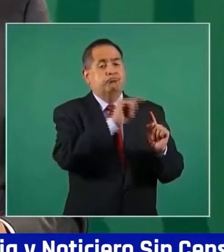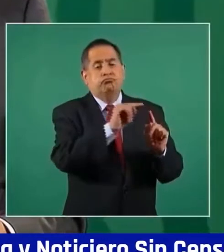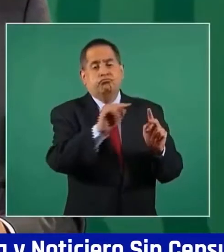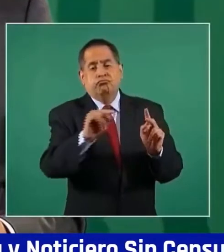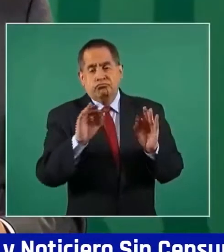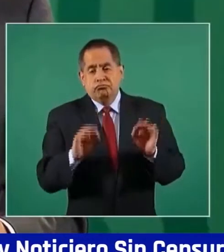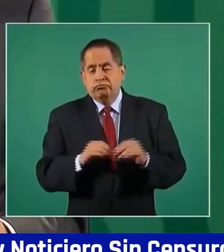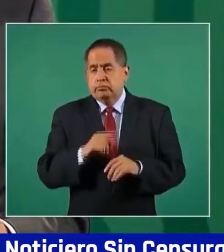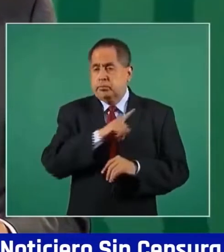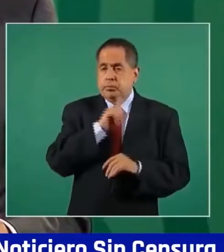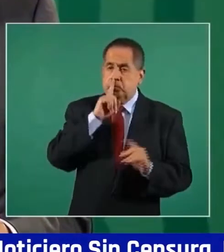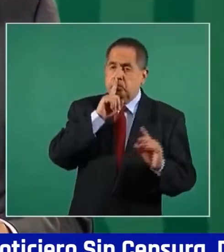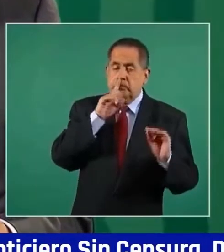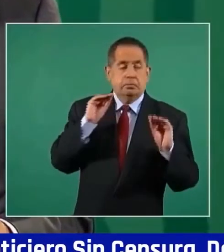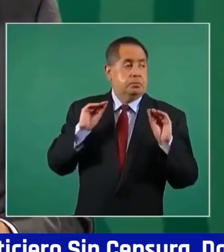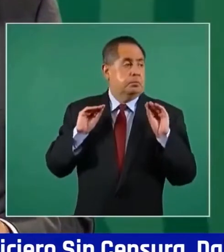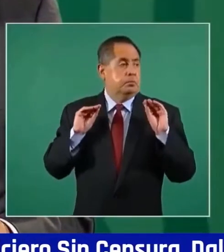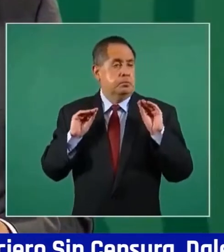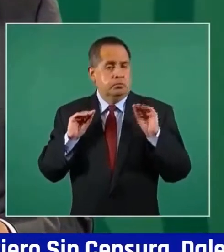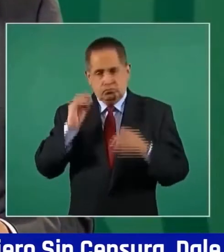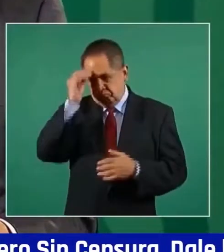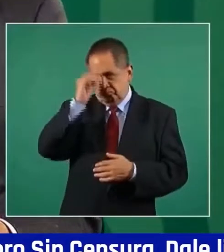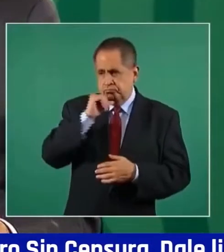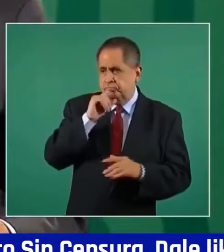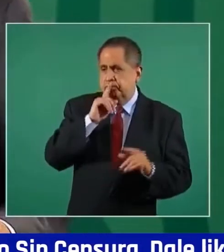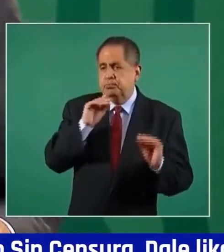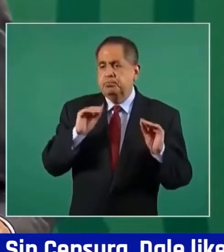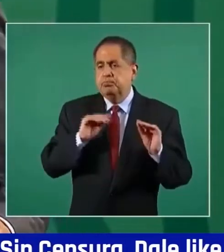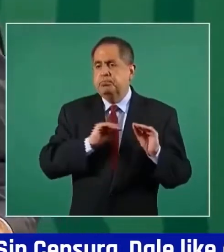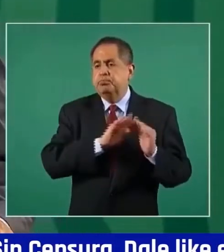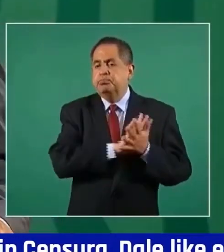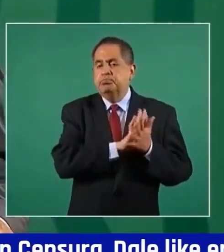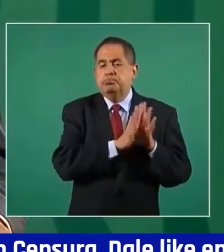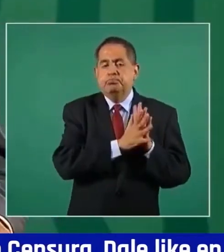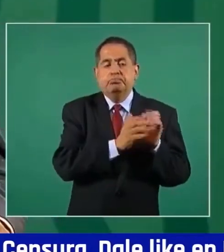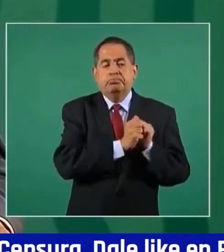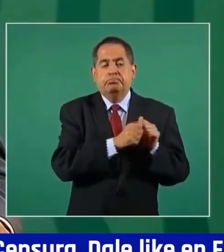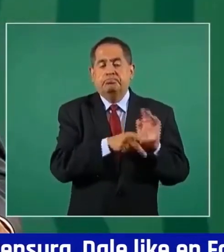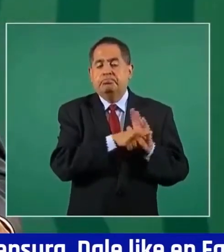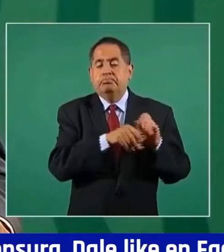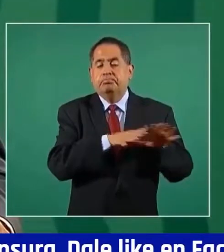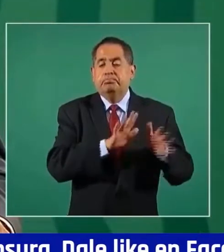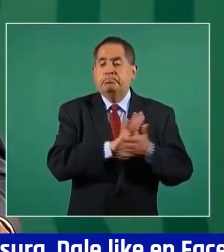guardaron silencio, en complicidad con los medios de información,